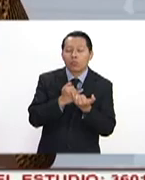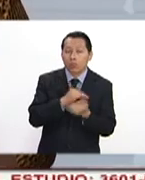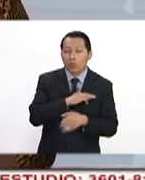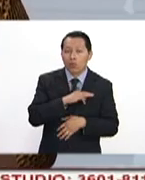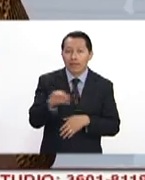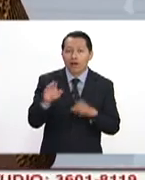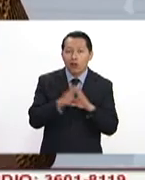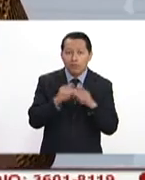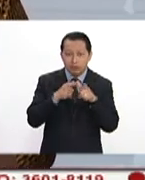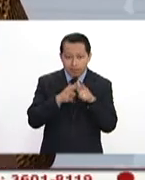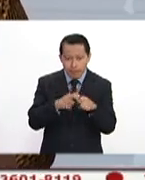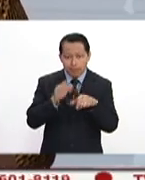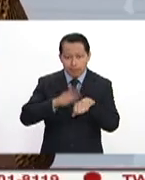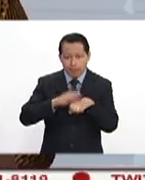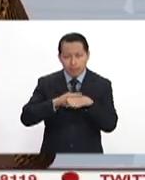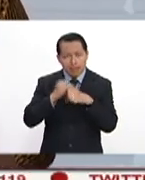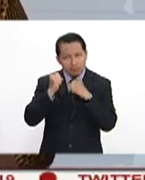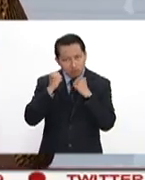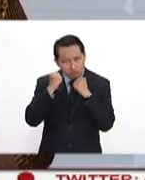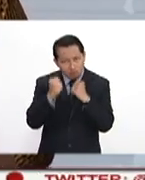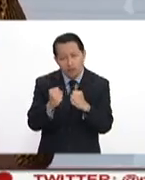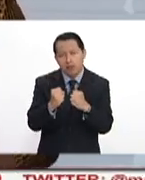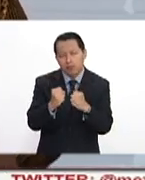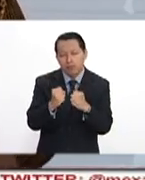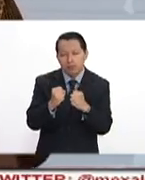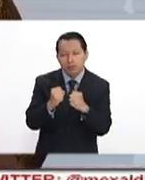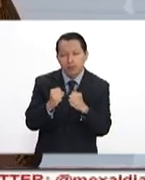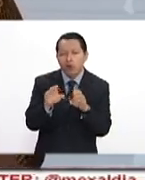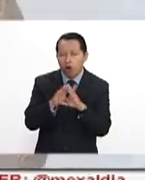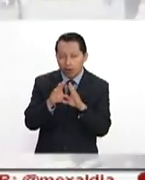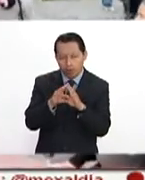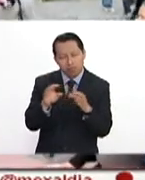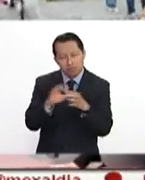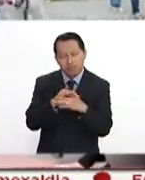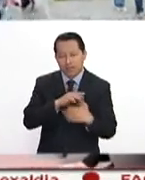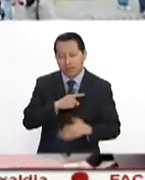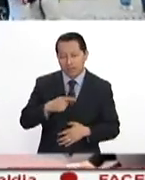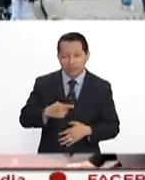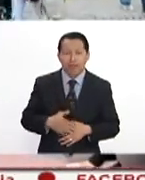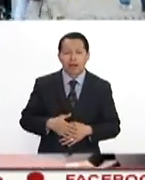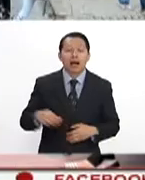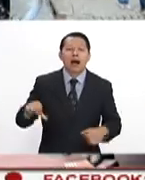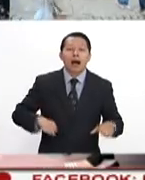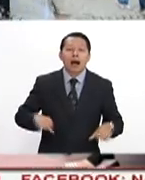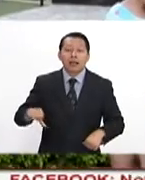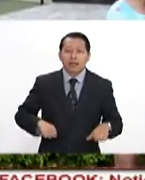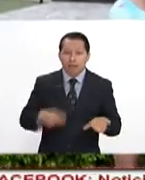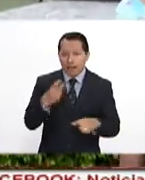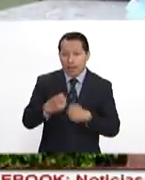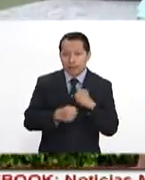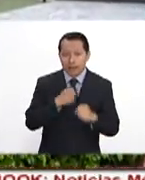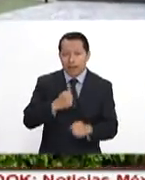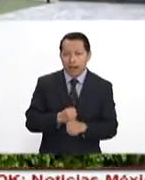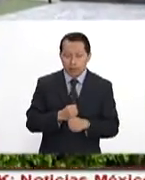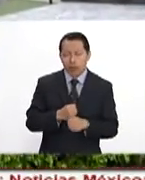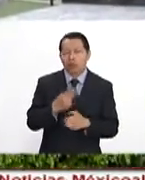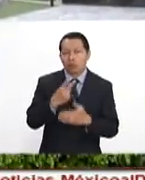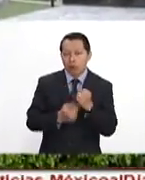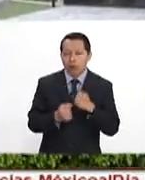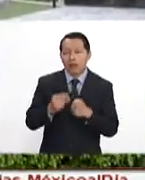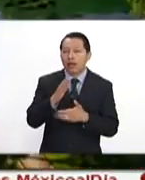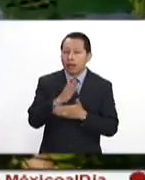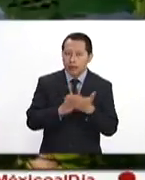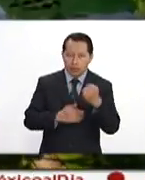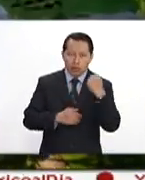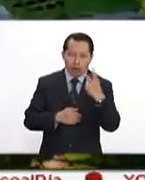poderla continuar consolidando como se lo merece. Las actividades de este año dual se dividirán en